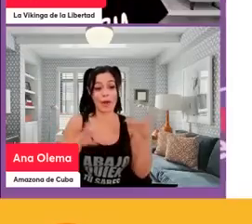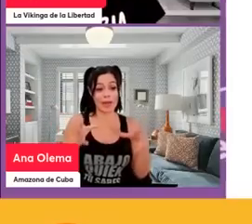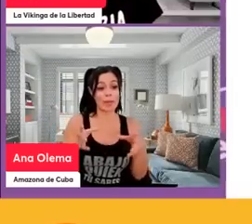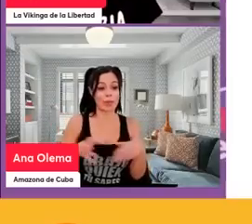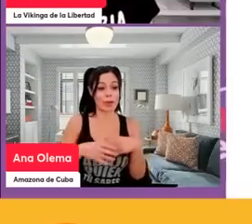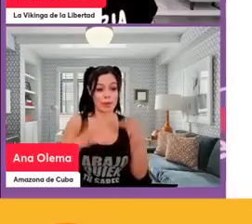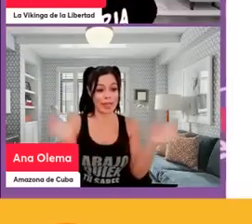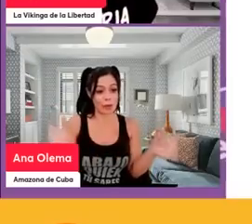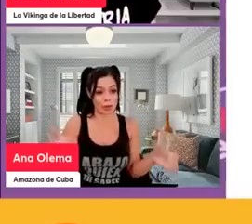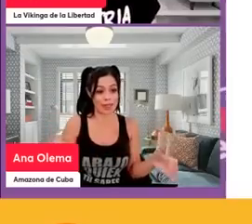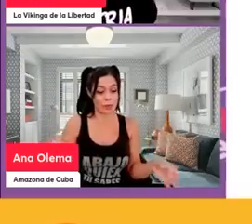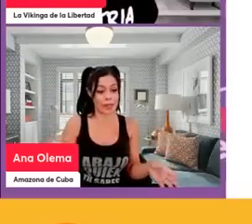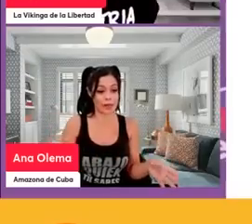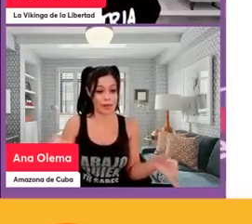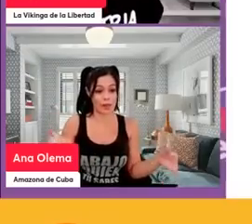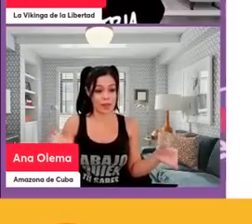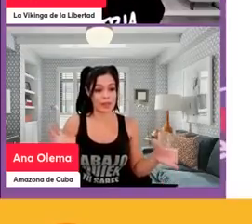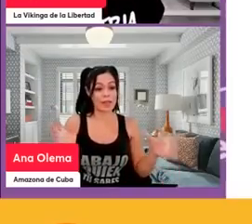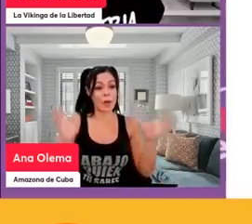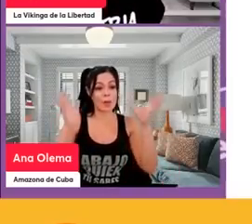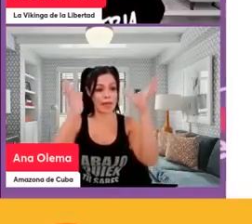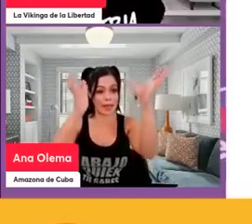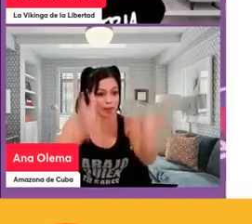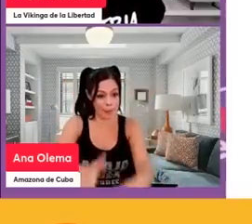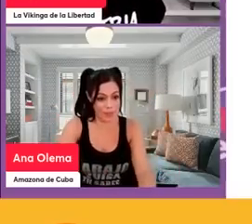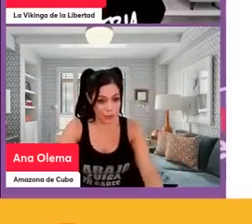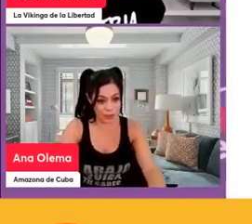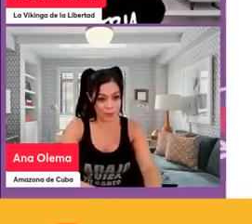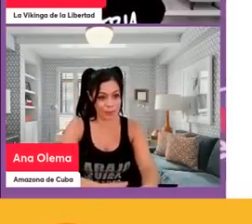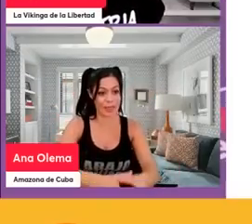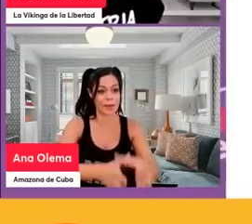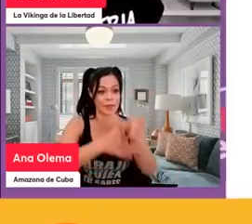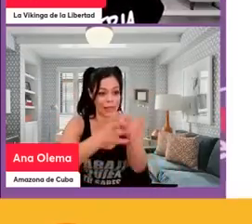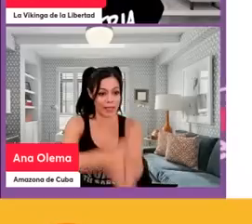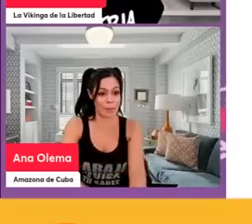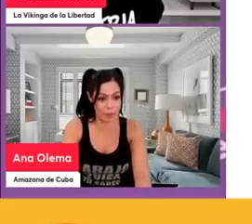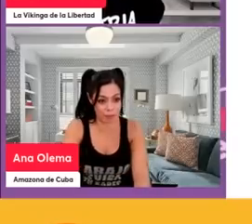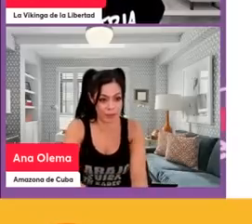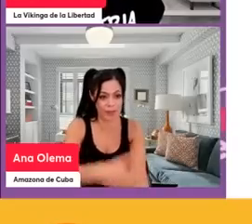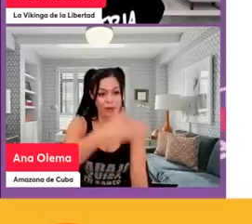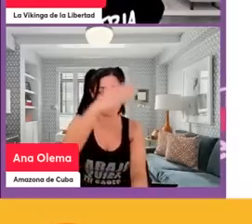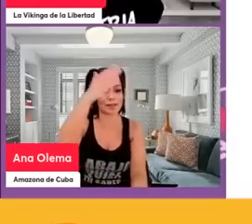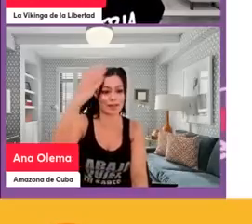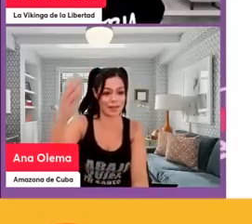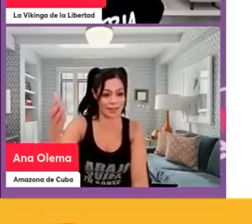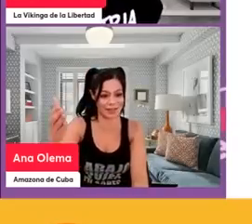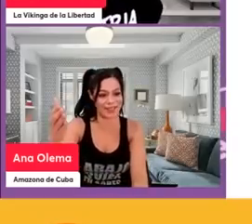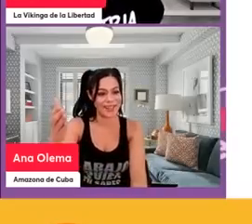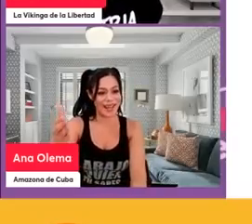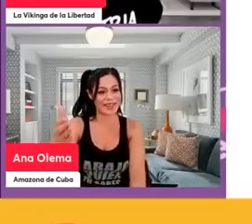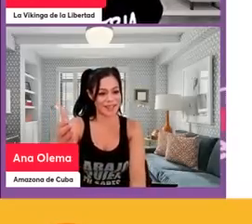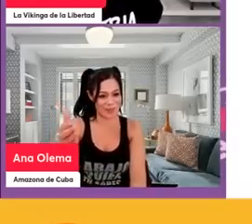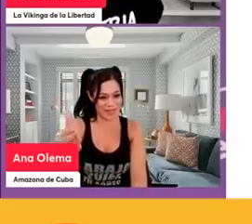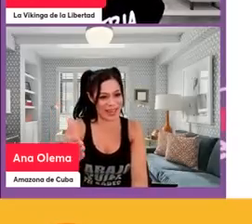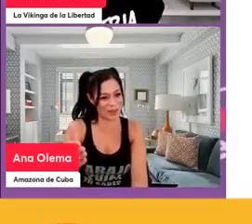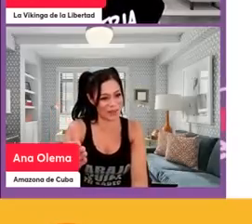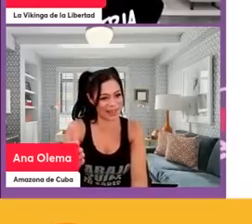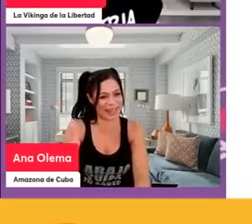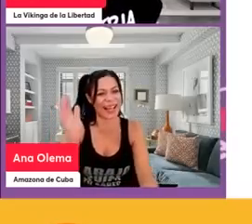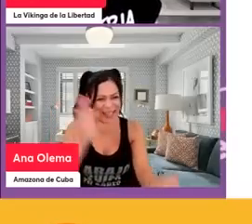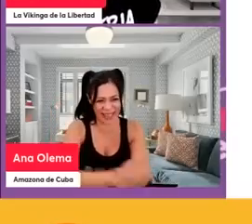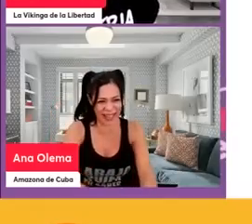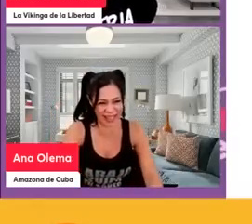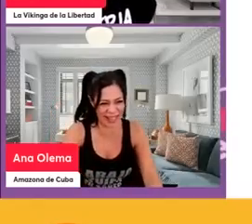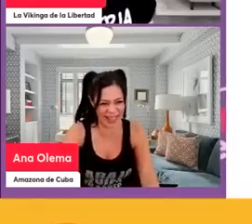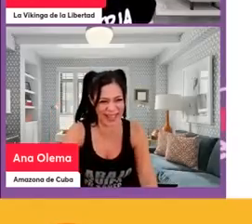que lo ponen a ellos ahí, porque como nadie los quiere ver, tienen obligadas a las personas a que tengan que ver con Filo antes de que están esperando la